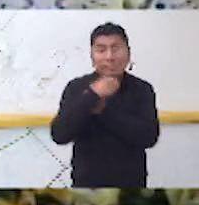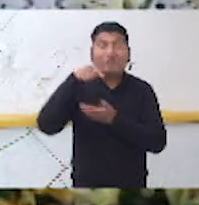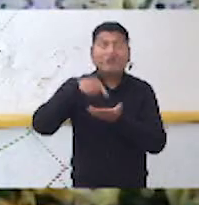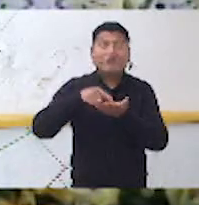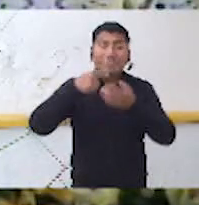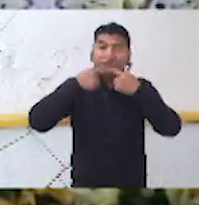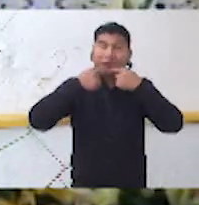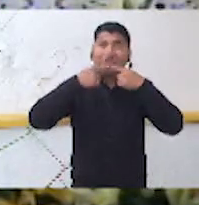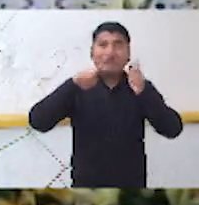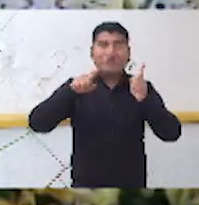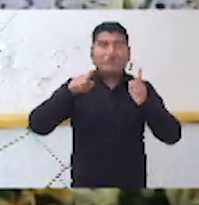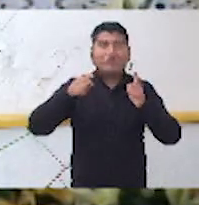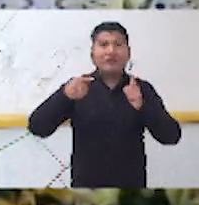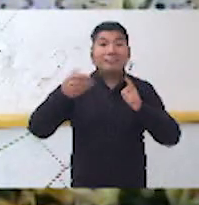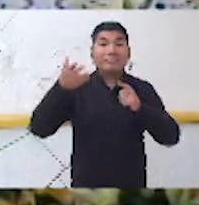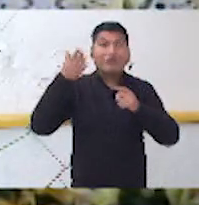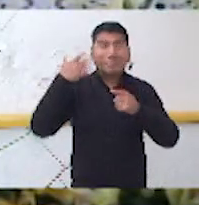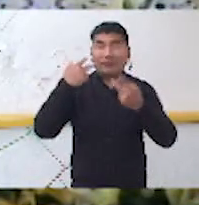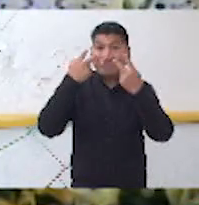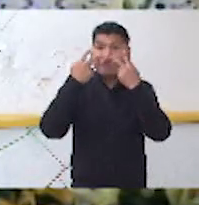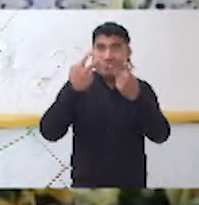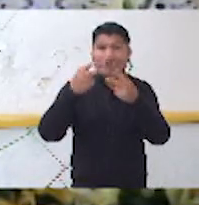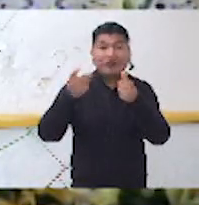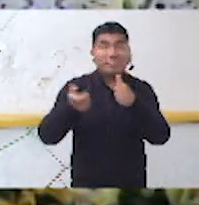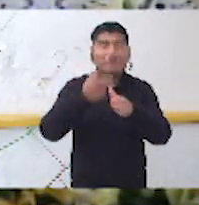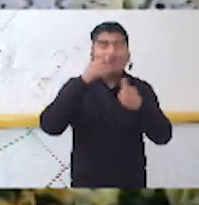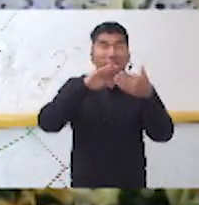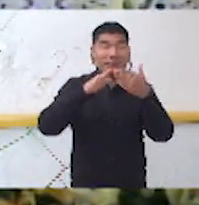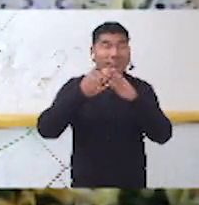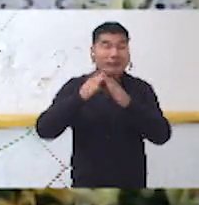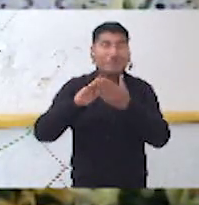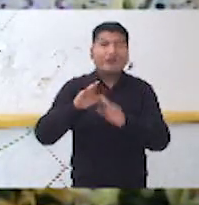afirmaban los que miraban a la primera comunidad cristiana.